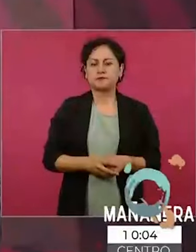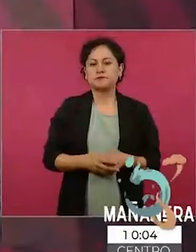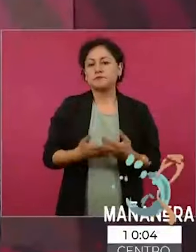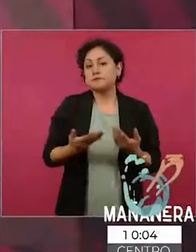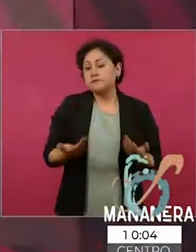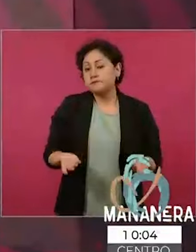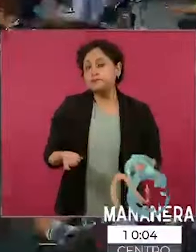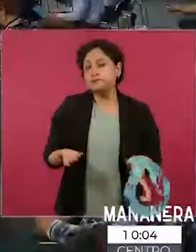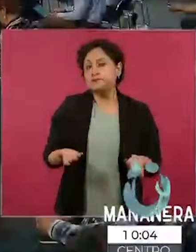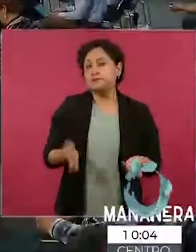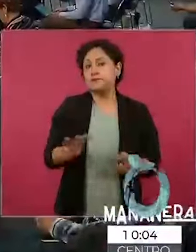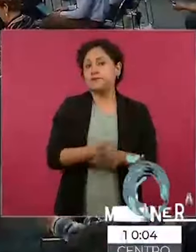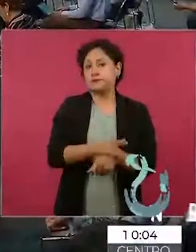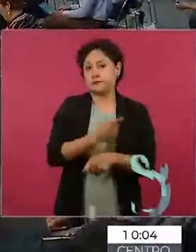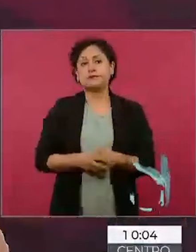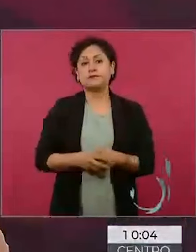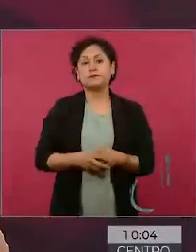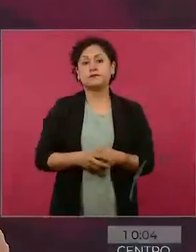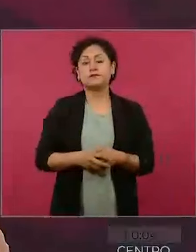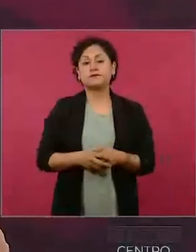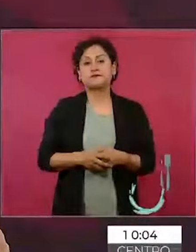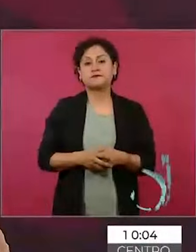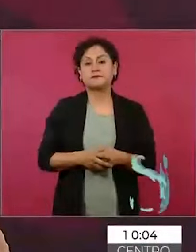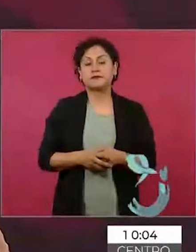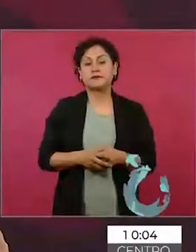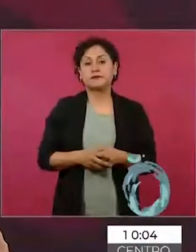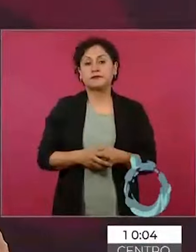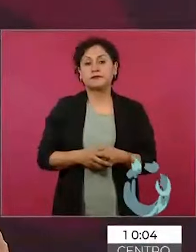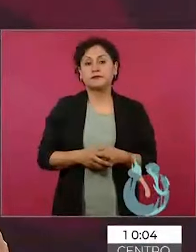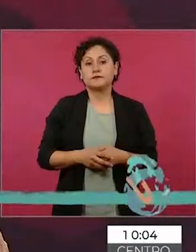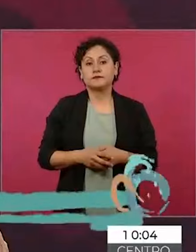ecocidio al mismo tiempo hay